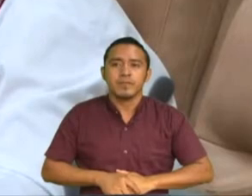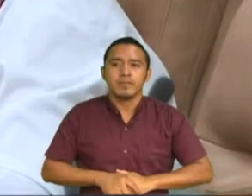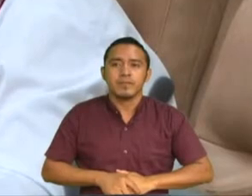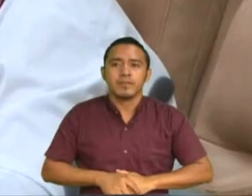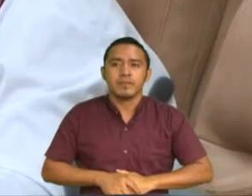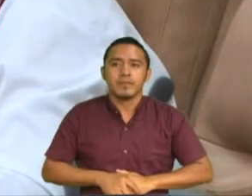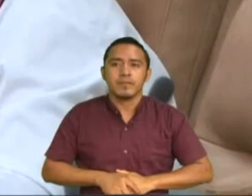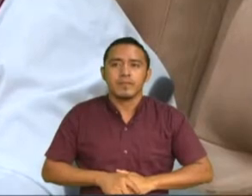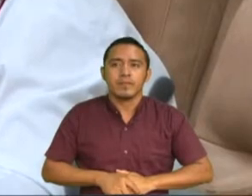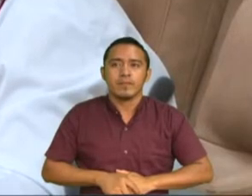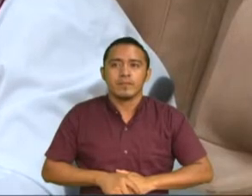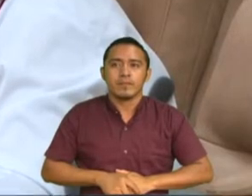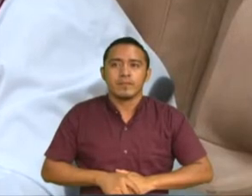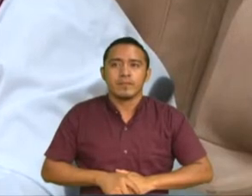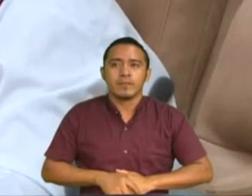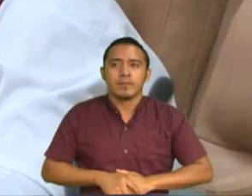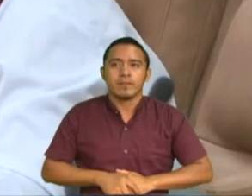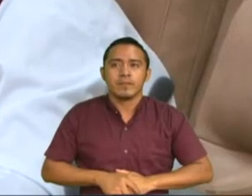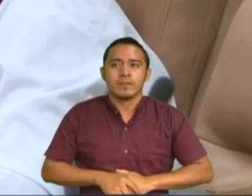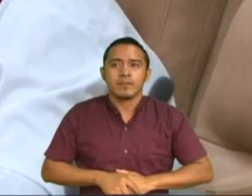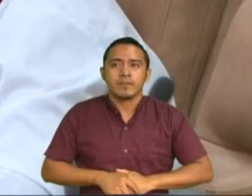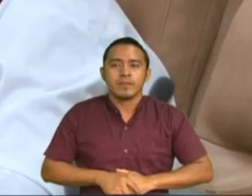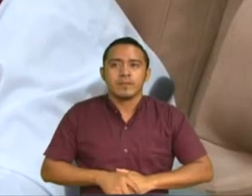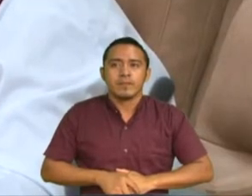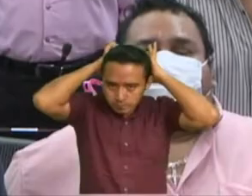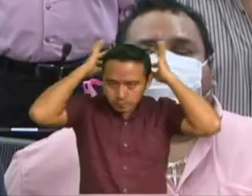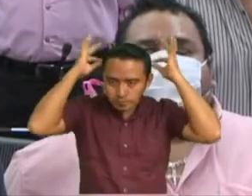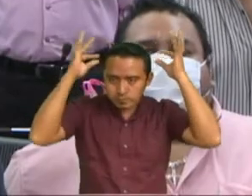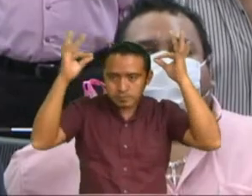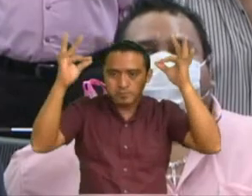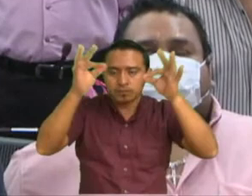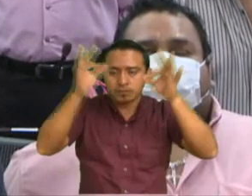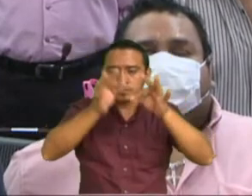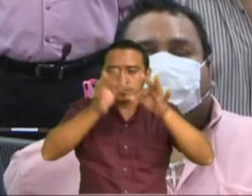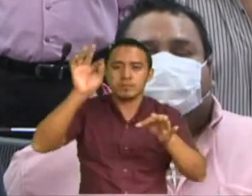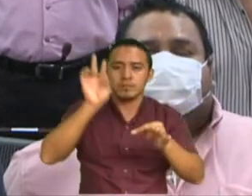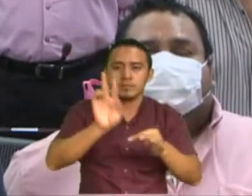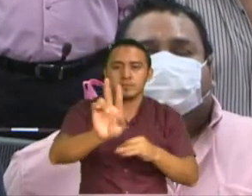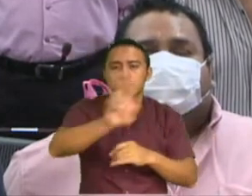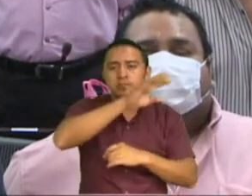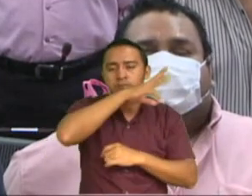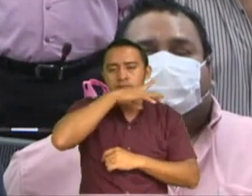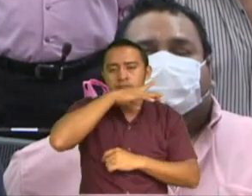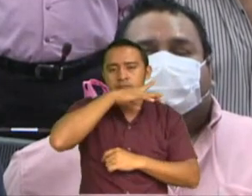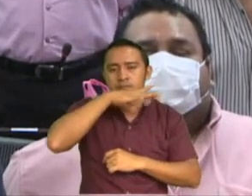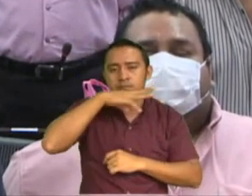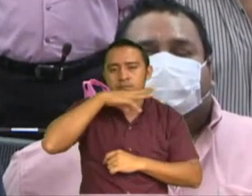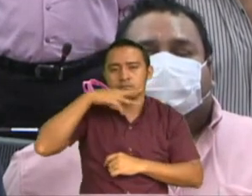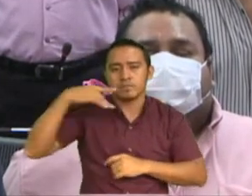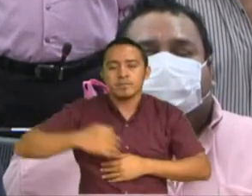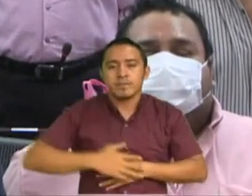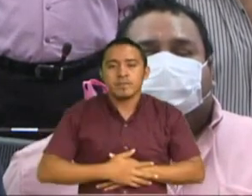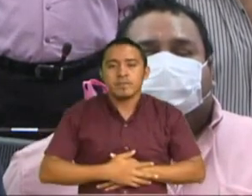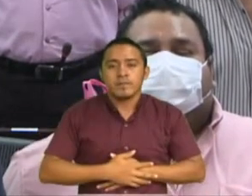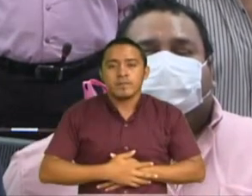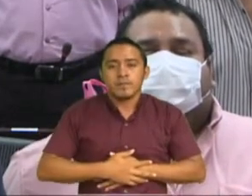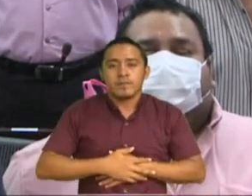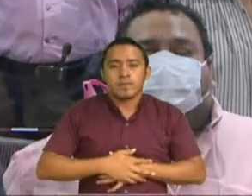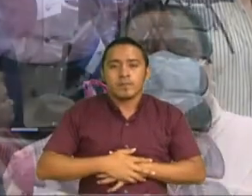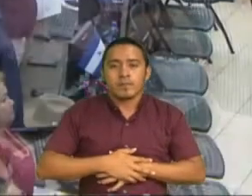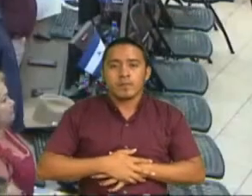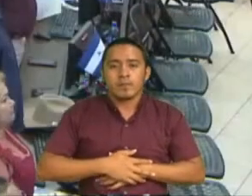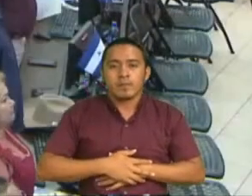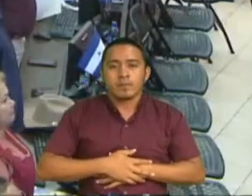de reforma y adición a la ley electoral, Ley 331, a pocas horas de haber sido aprobada en la misma asamblea la comisión con